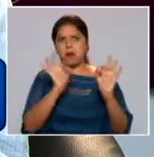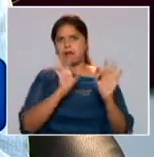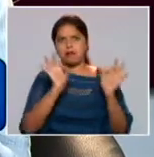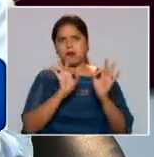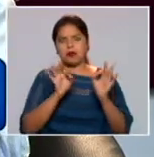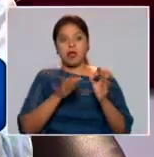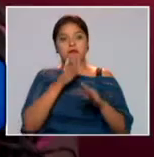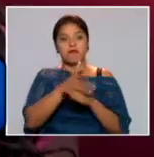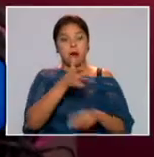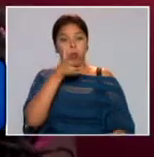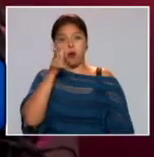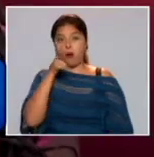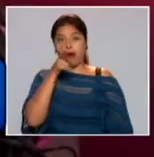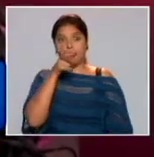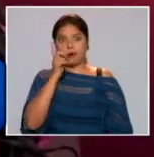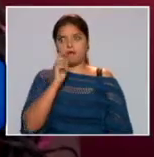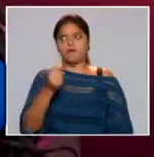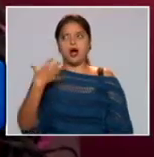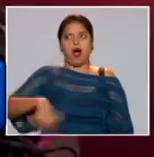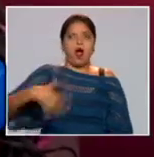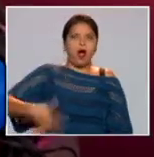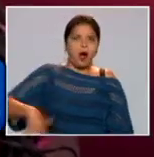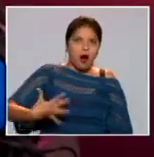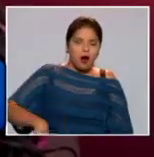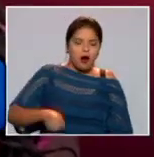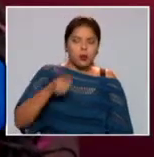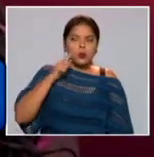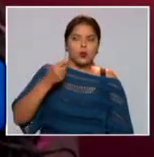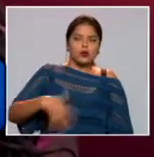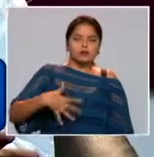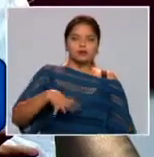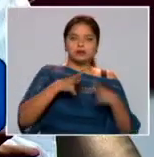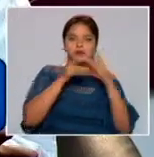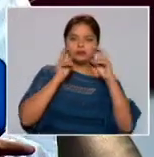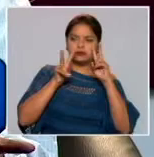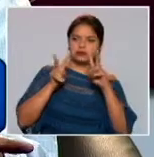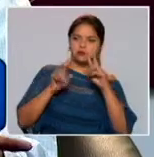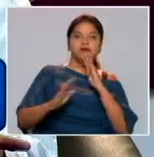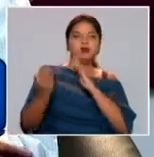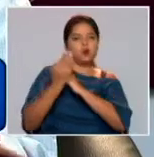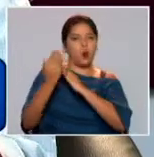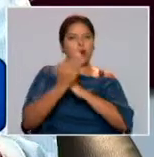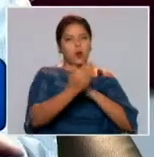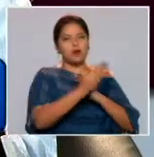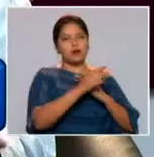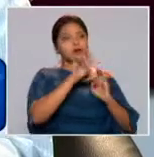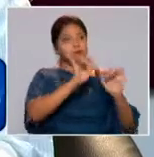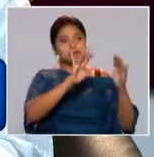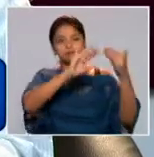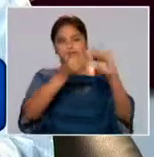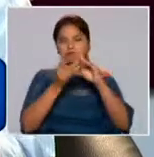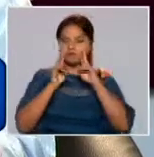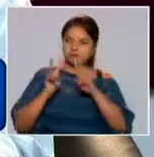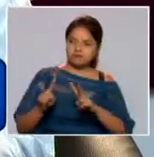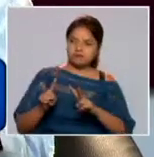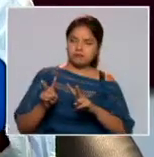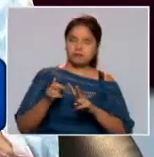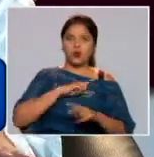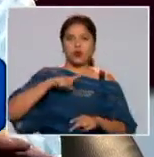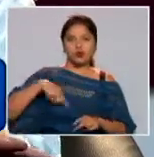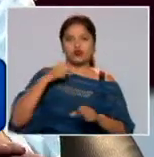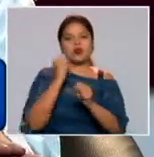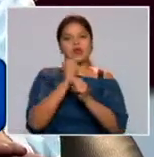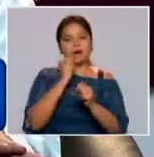con cámaras de millones y todo el mundo realmente nos protege la comunidad al darse cuenta que uno